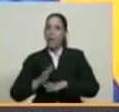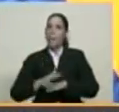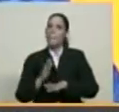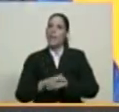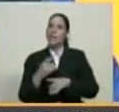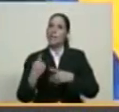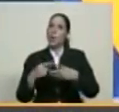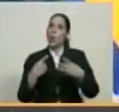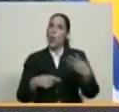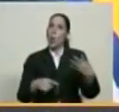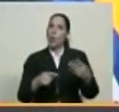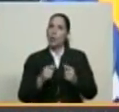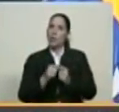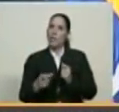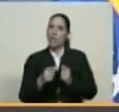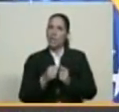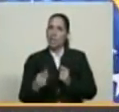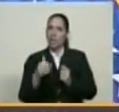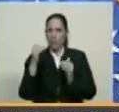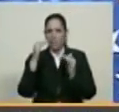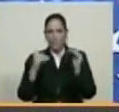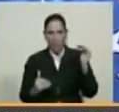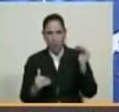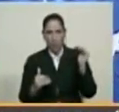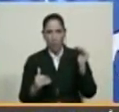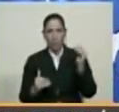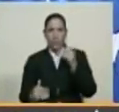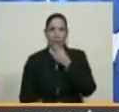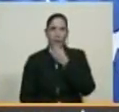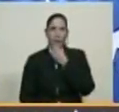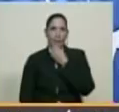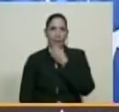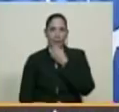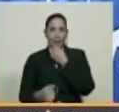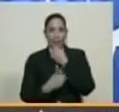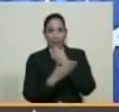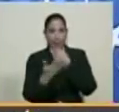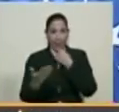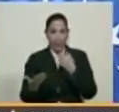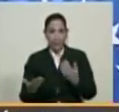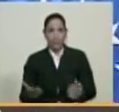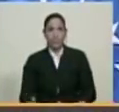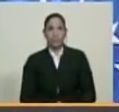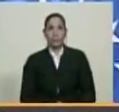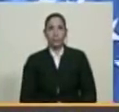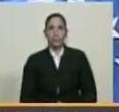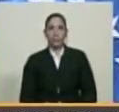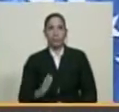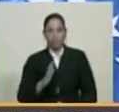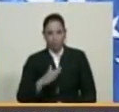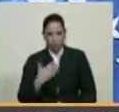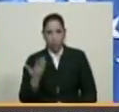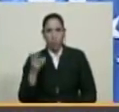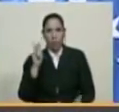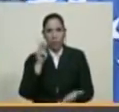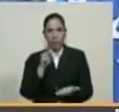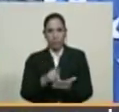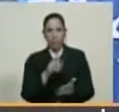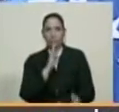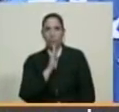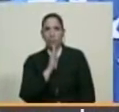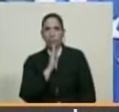otros billetes de menor denominación? Usted simplemente va a poder ir a la banca